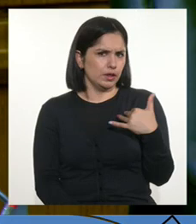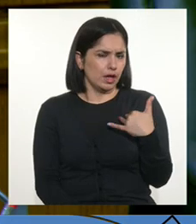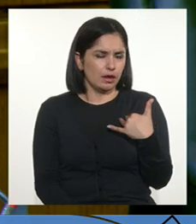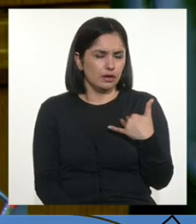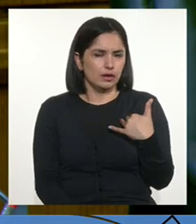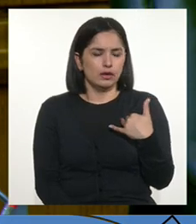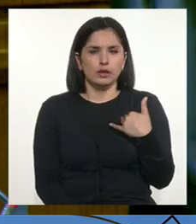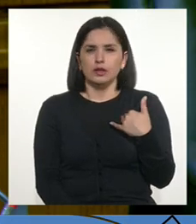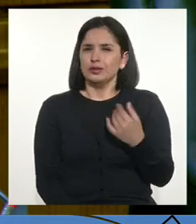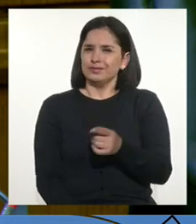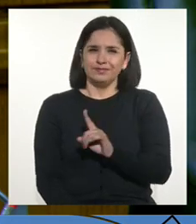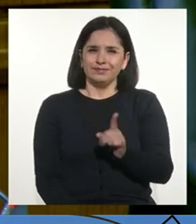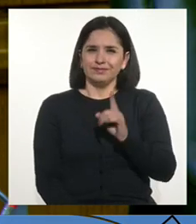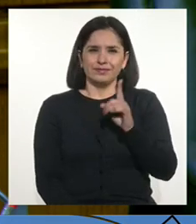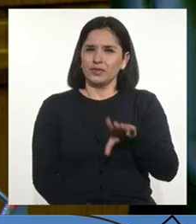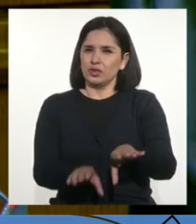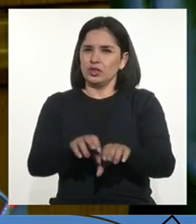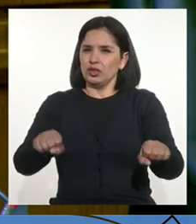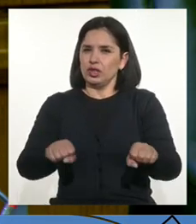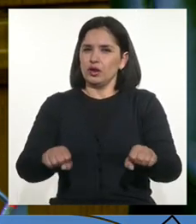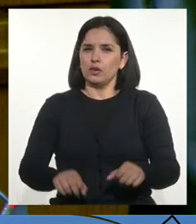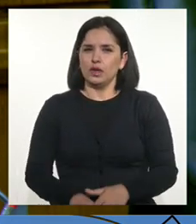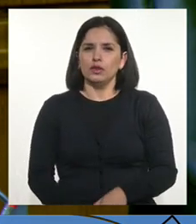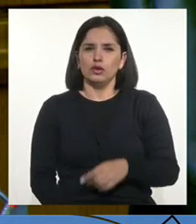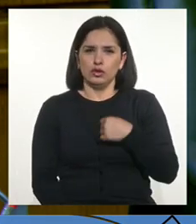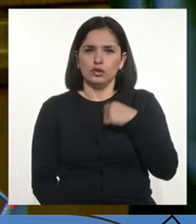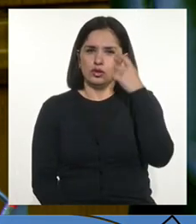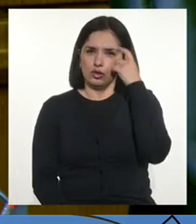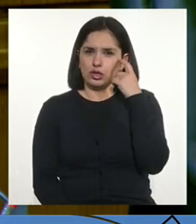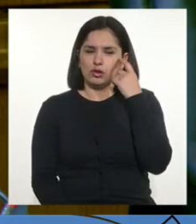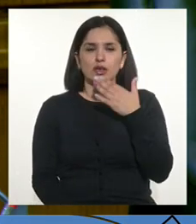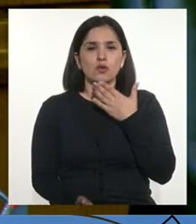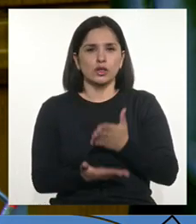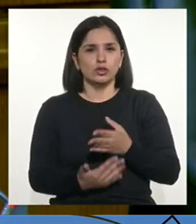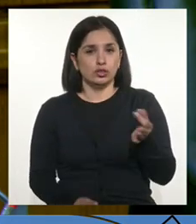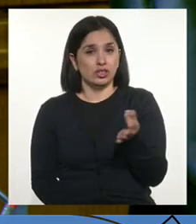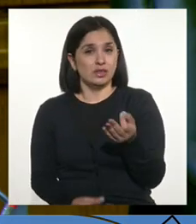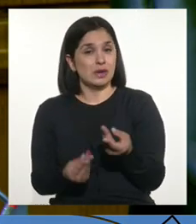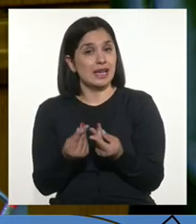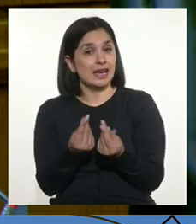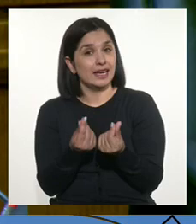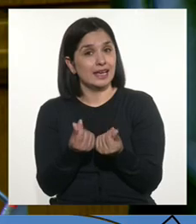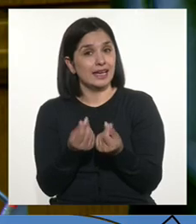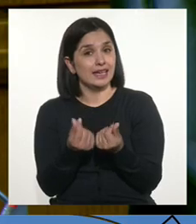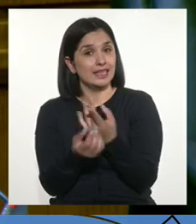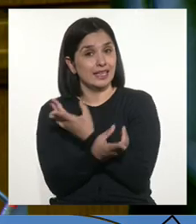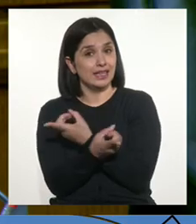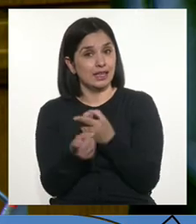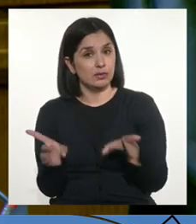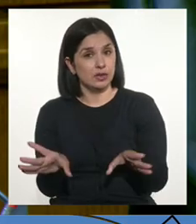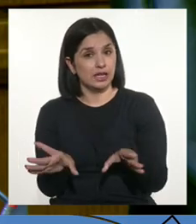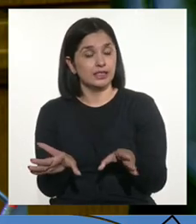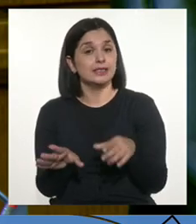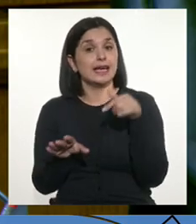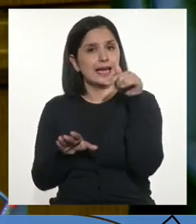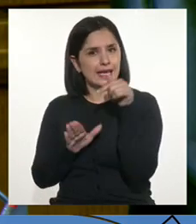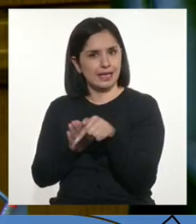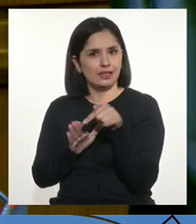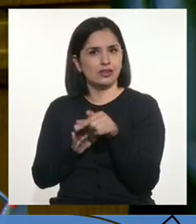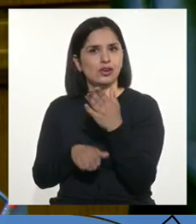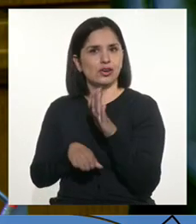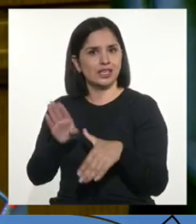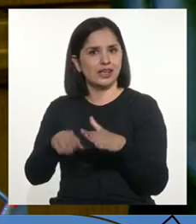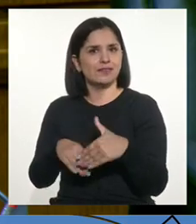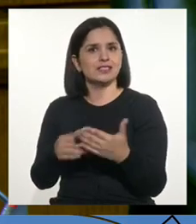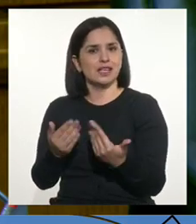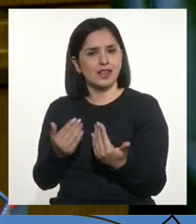no me parece poco relevante yo creo que cuando nosotros estamos hablando de la calidad de nuestra democracia esto es lo que a veces lo que